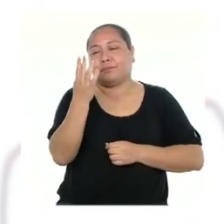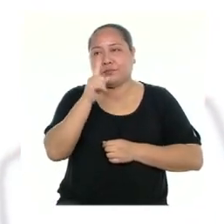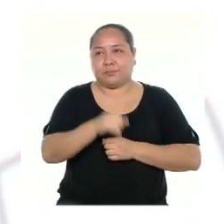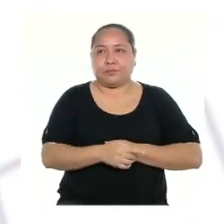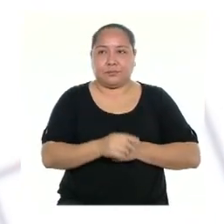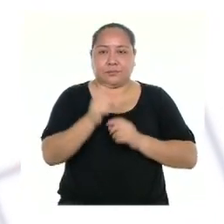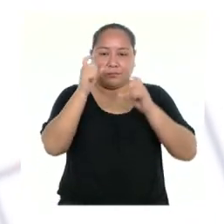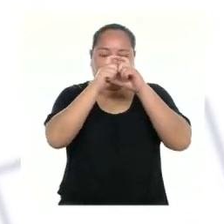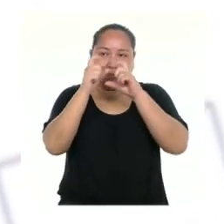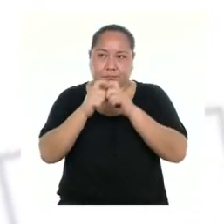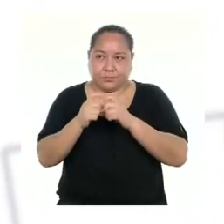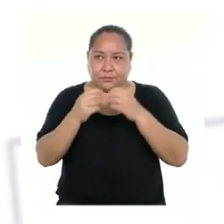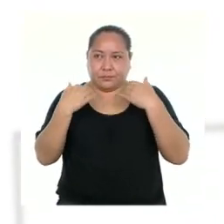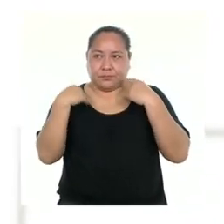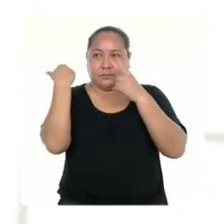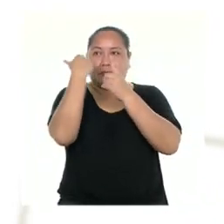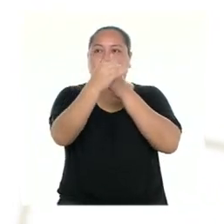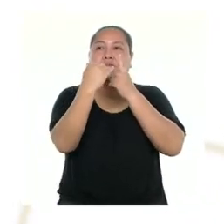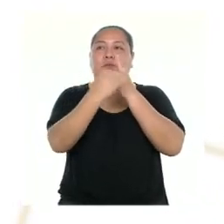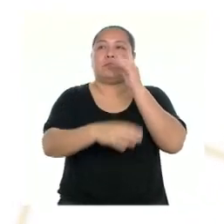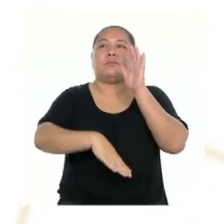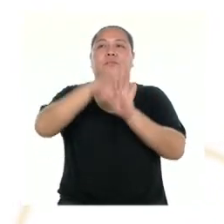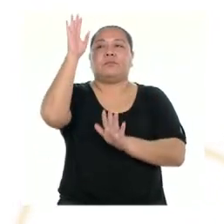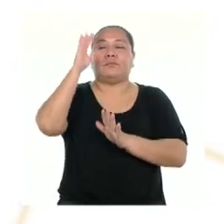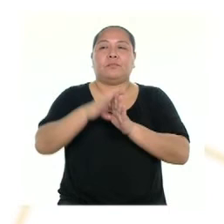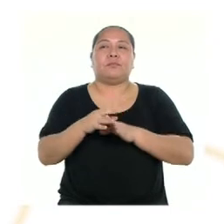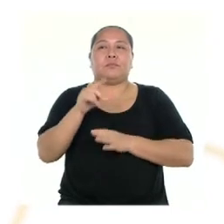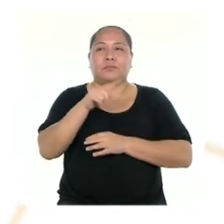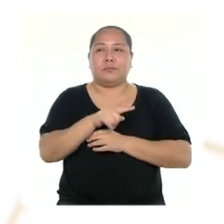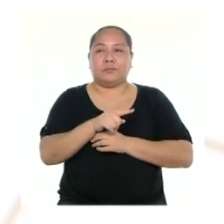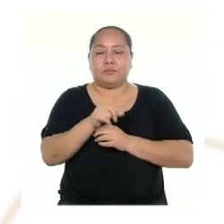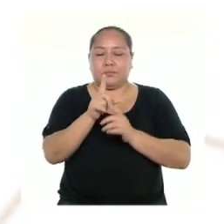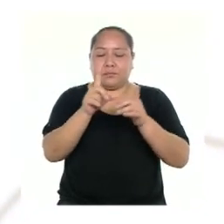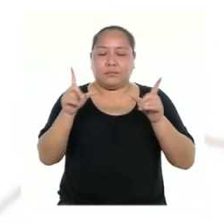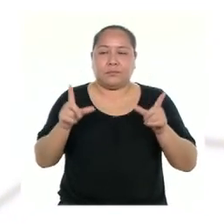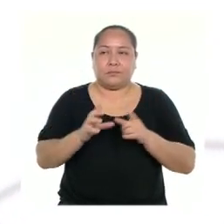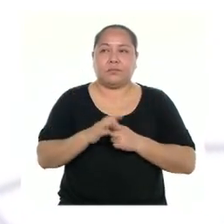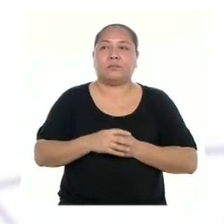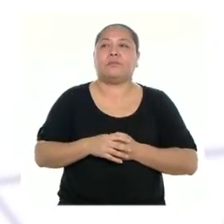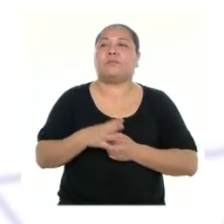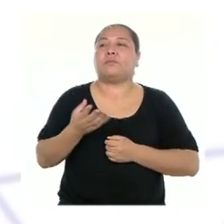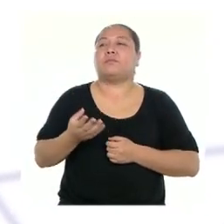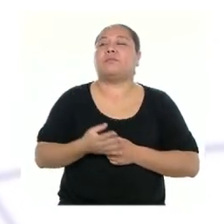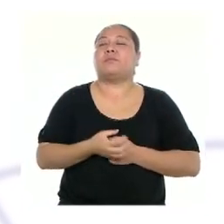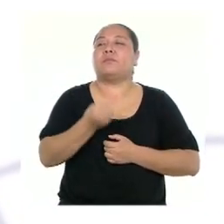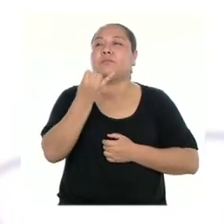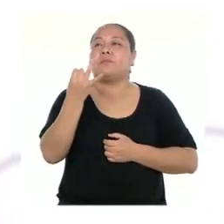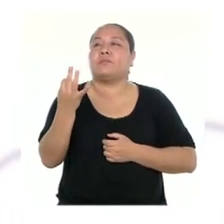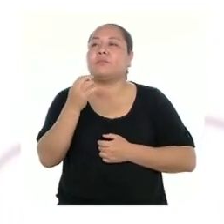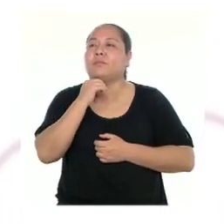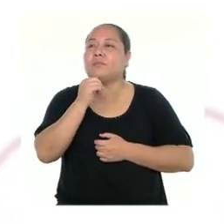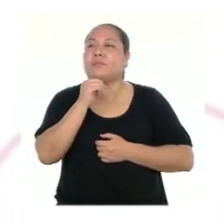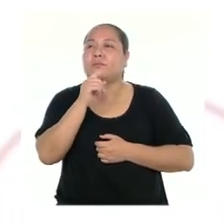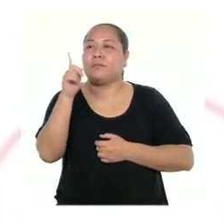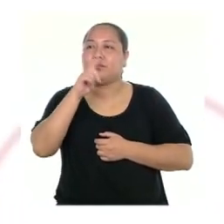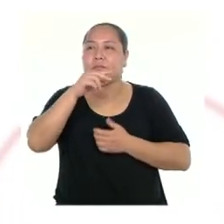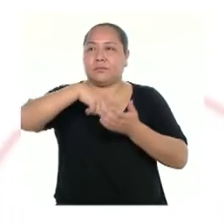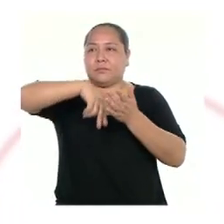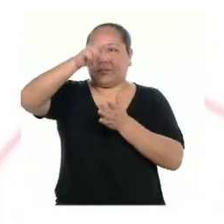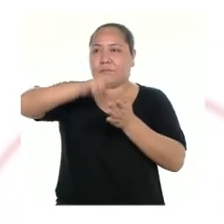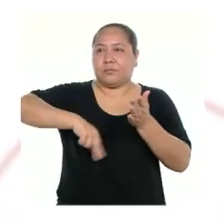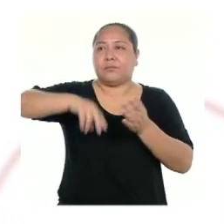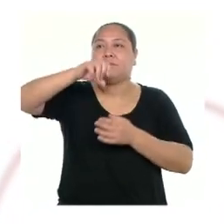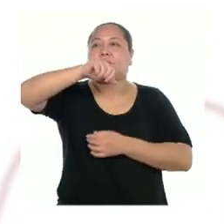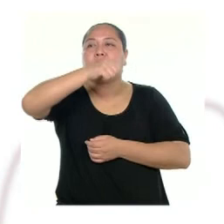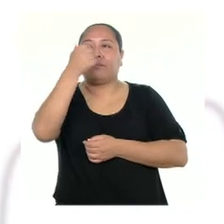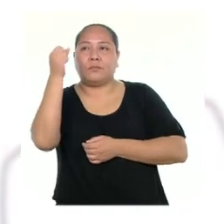cuadraditos que tienen la mitad o más del territorio de la cuenca, habrá algunos que no se debieron contar y